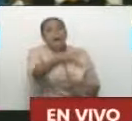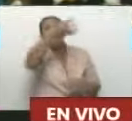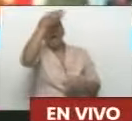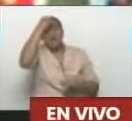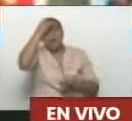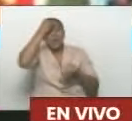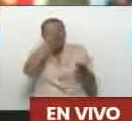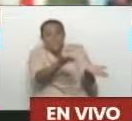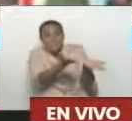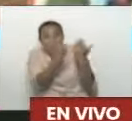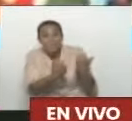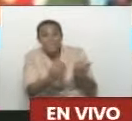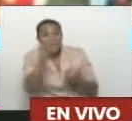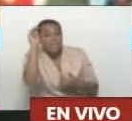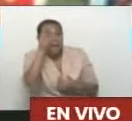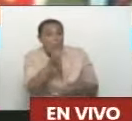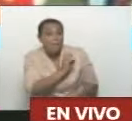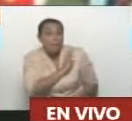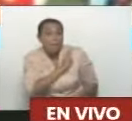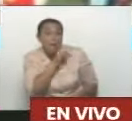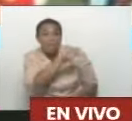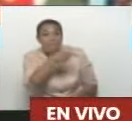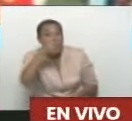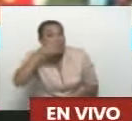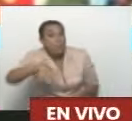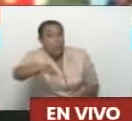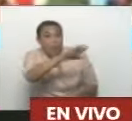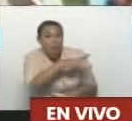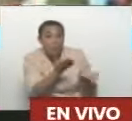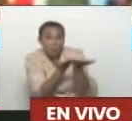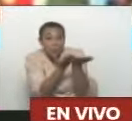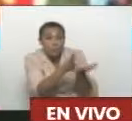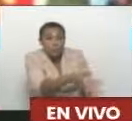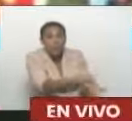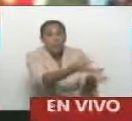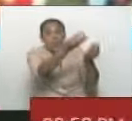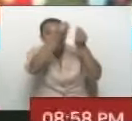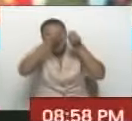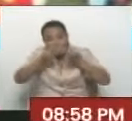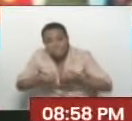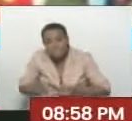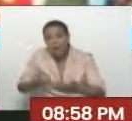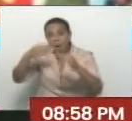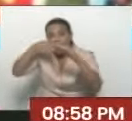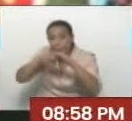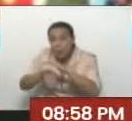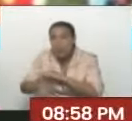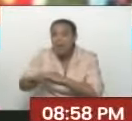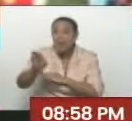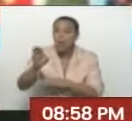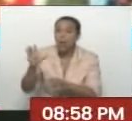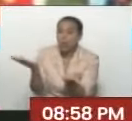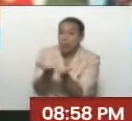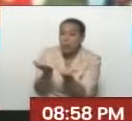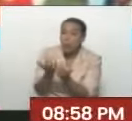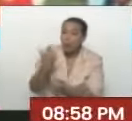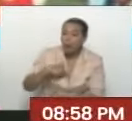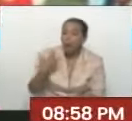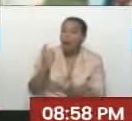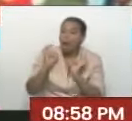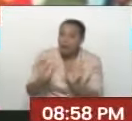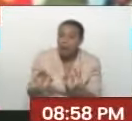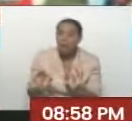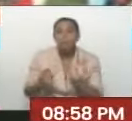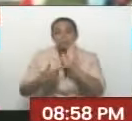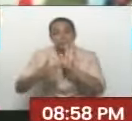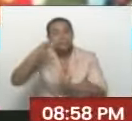entonces, invitamos a todas las maestras y maestros de las escuelas, de toda la comunidad, representantes incluso, para que podamos darle